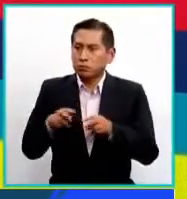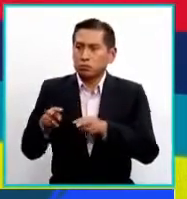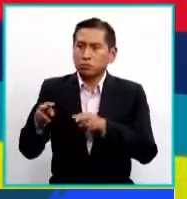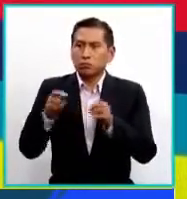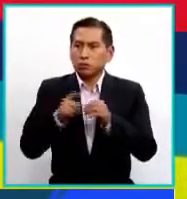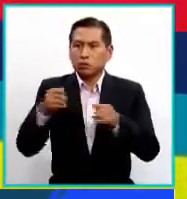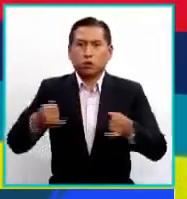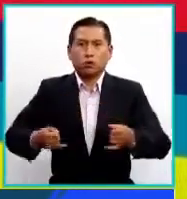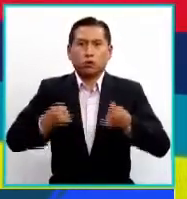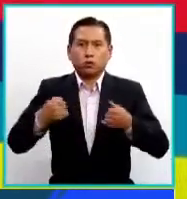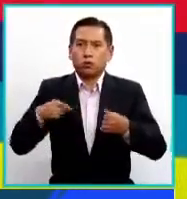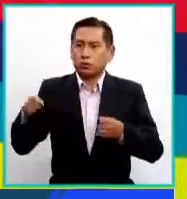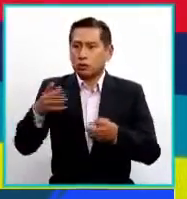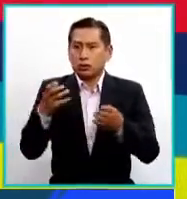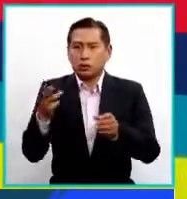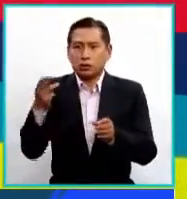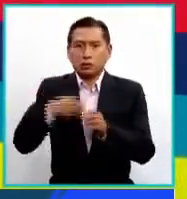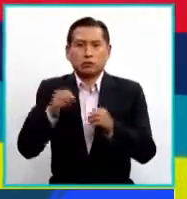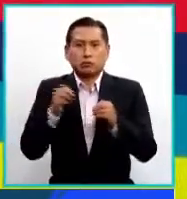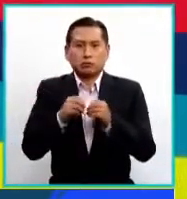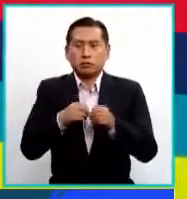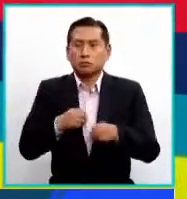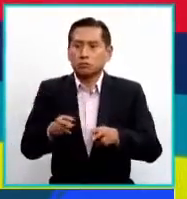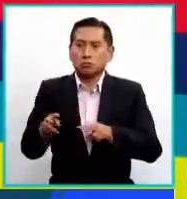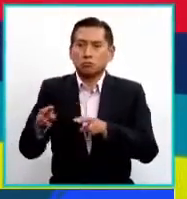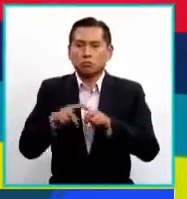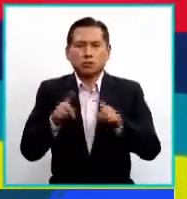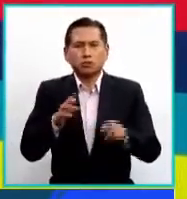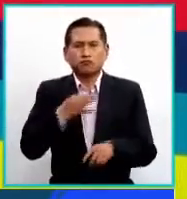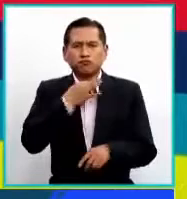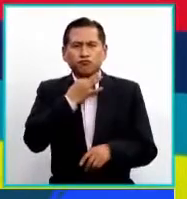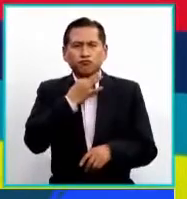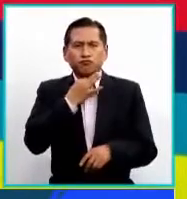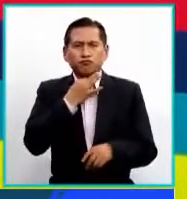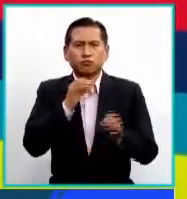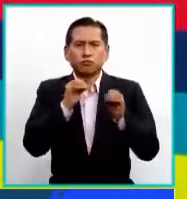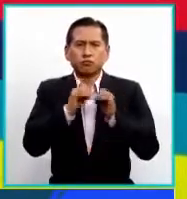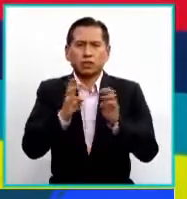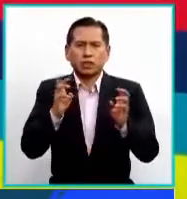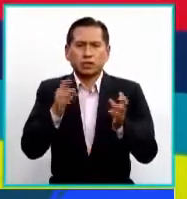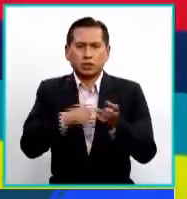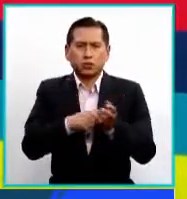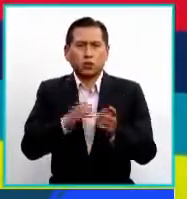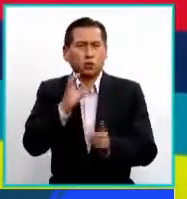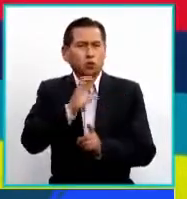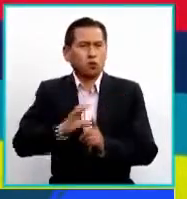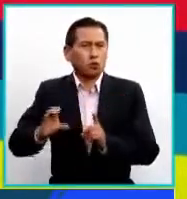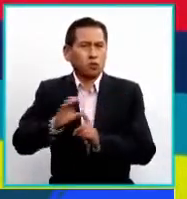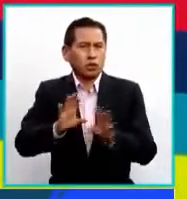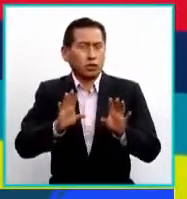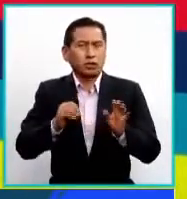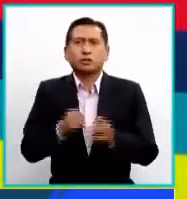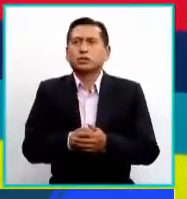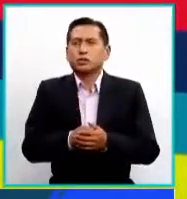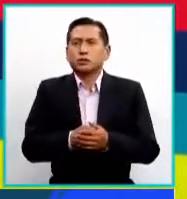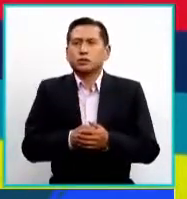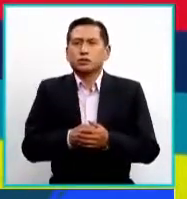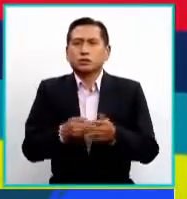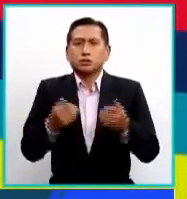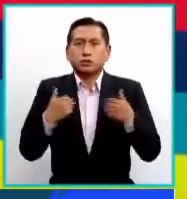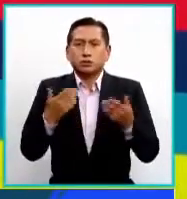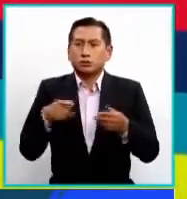cada vez jóvenes interesadas y demás. Pero hay algo súper curioso también que tiene que ver con la parte cultural, ¿no? Por ejemplo...